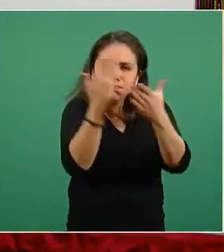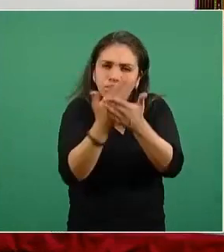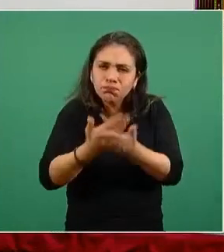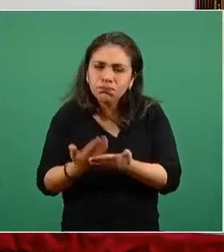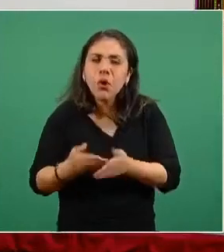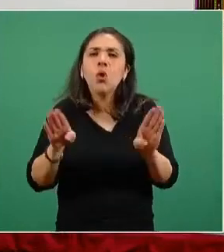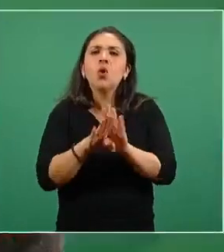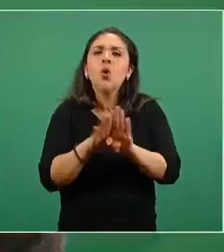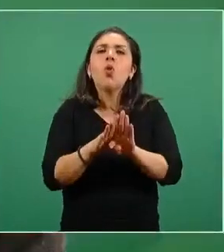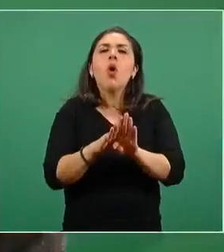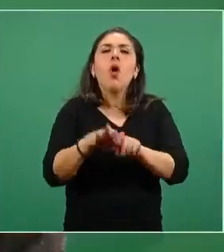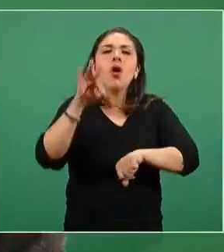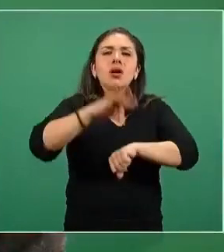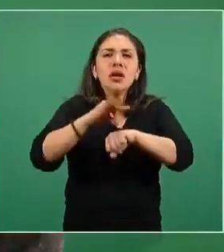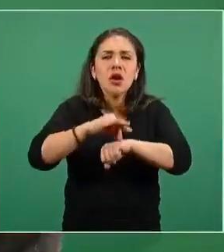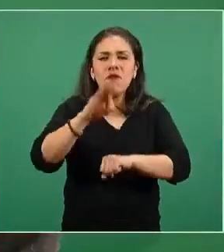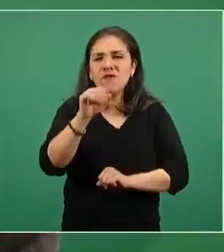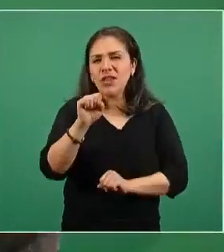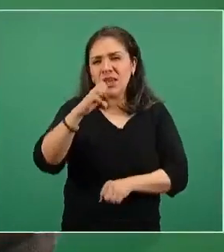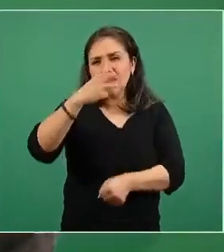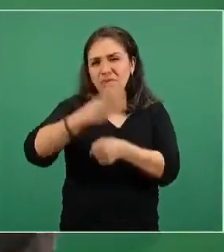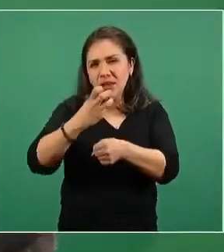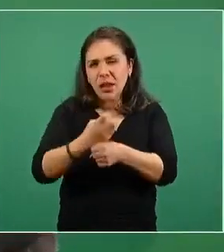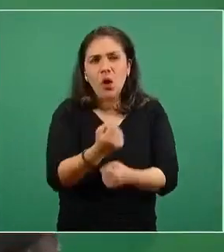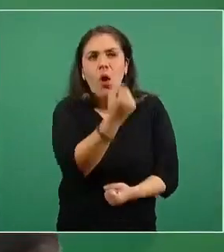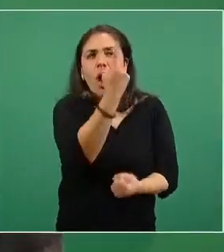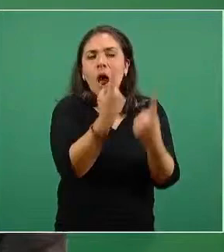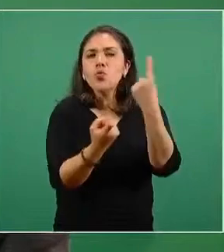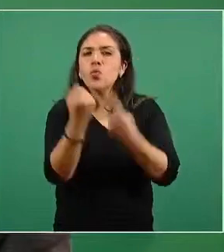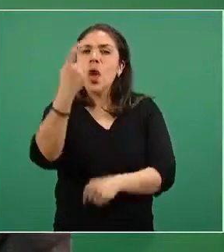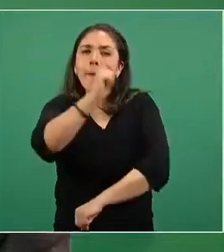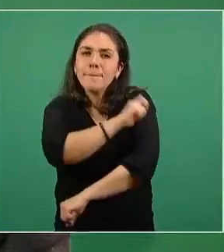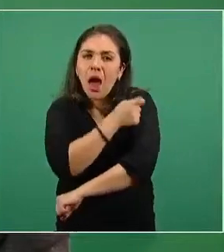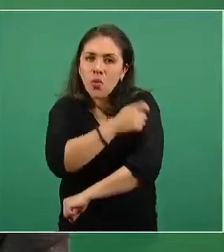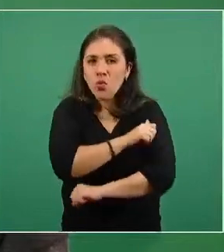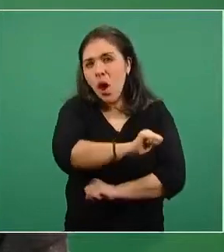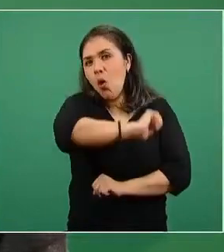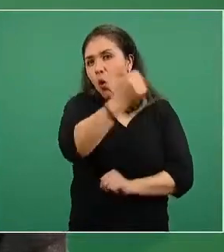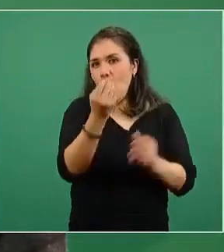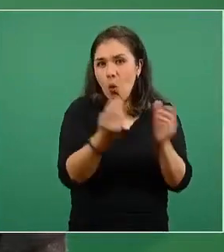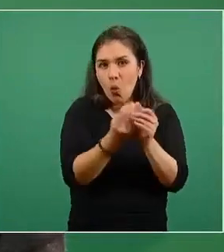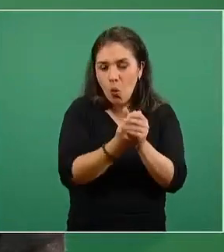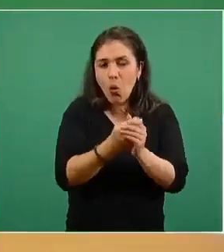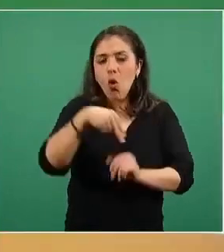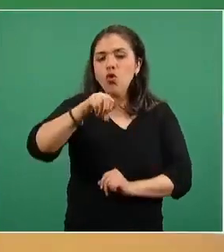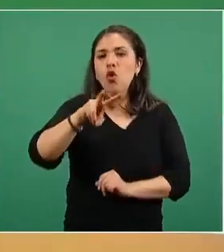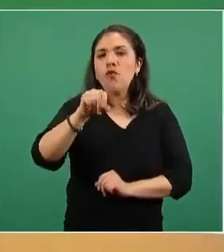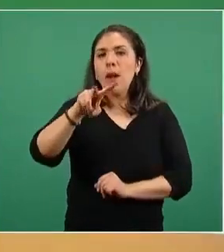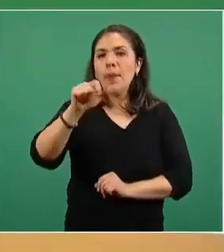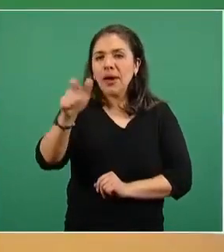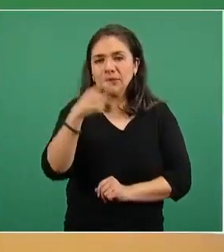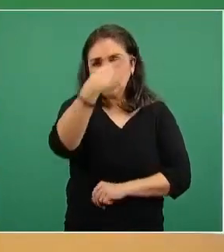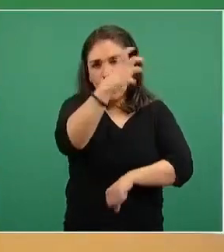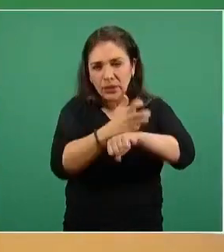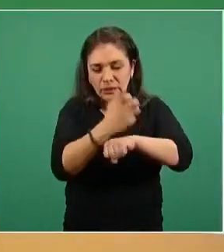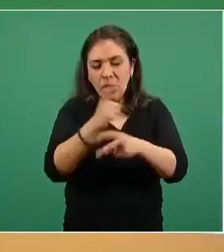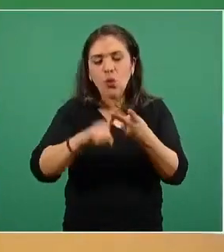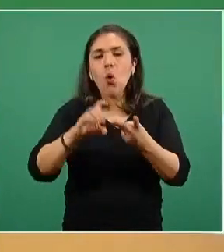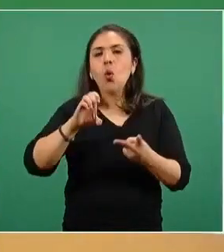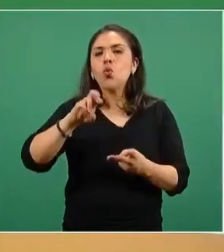ensayos clínicos fase 3 de algunas de las vacunas, Novavax de Estados Unidos,